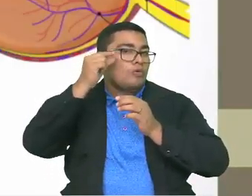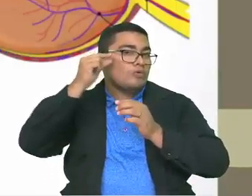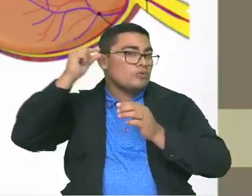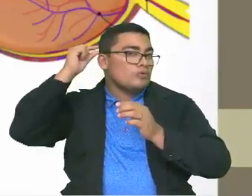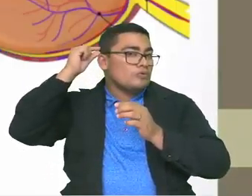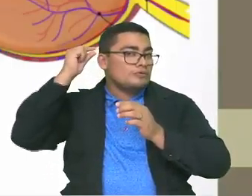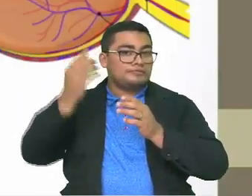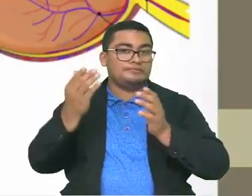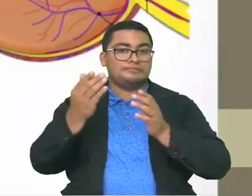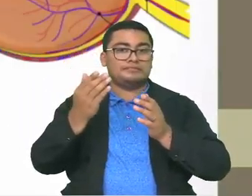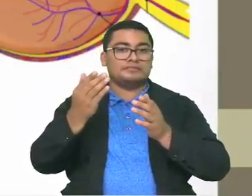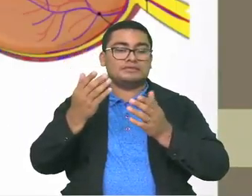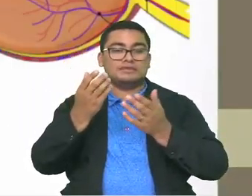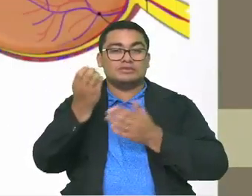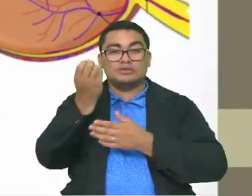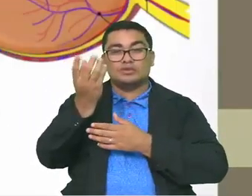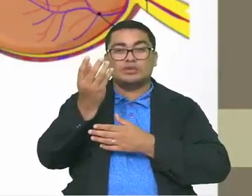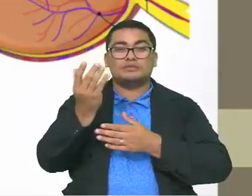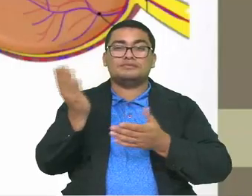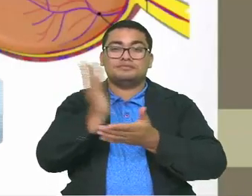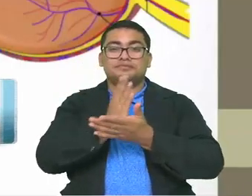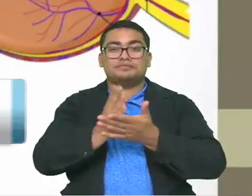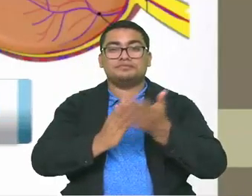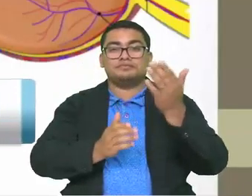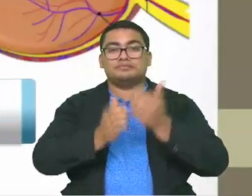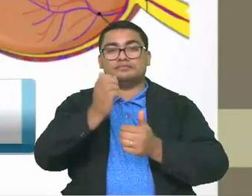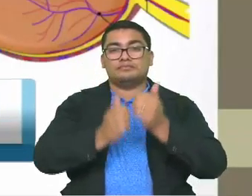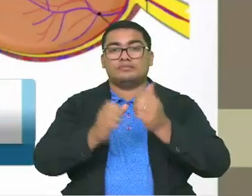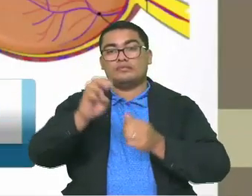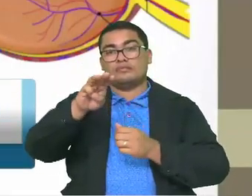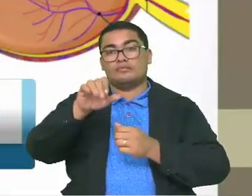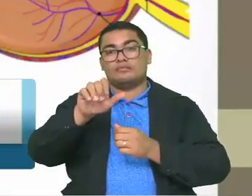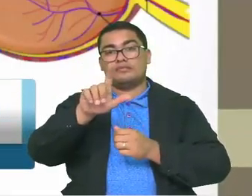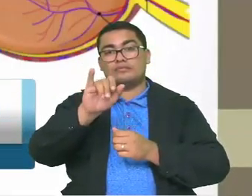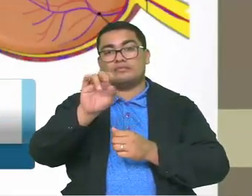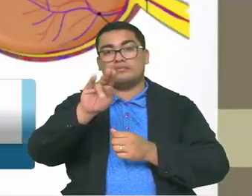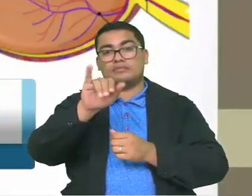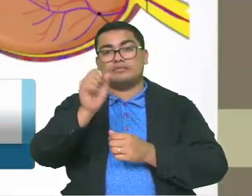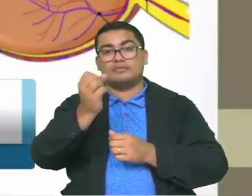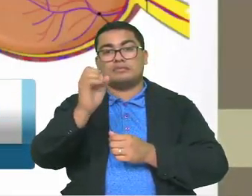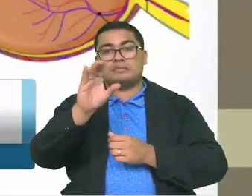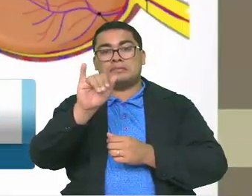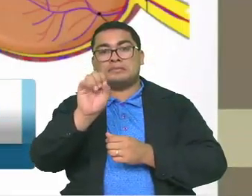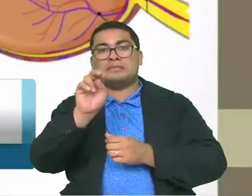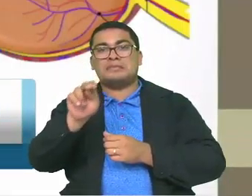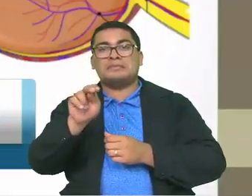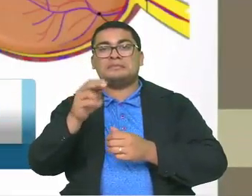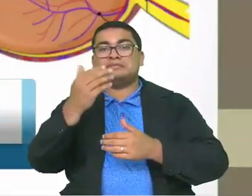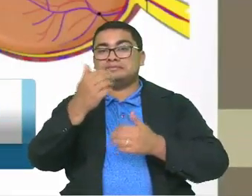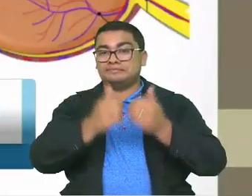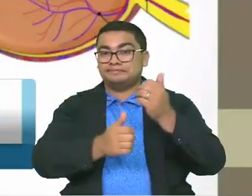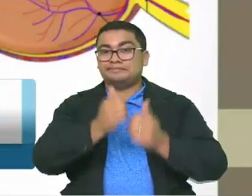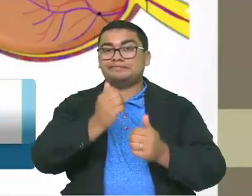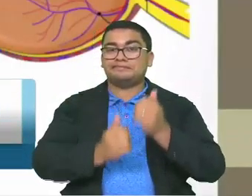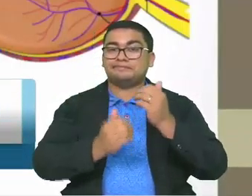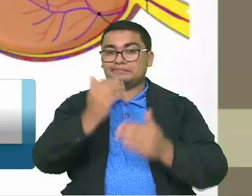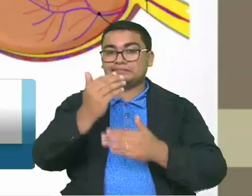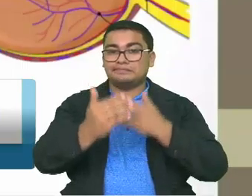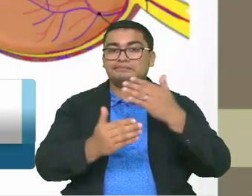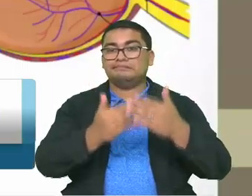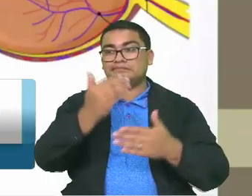de esta pueden ser diferentes causas, muchas causas, tomando en consideración la edad del paciente. Ahora, cuando el nervio